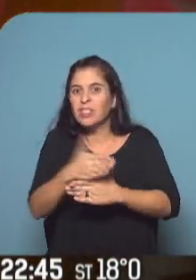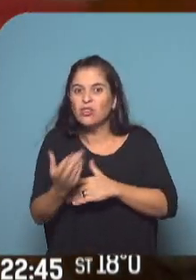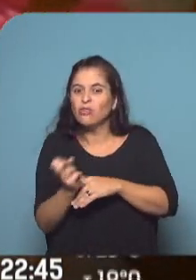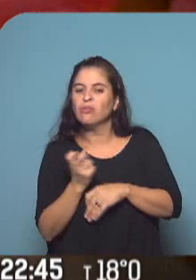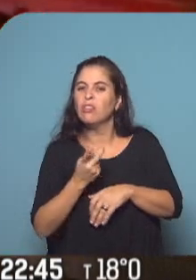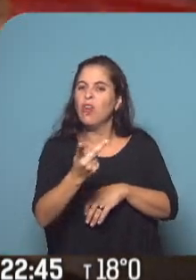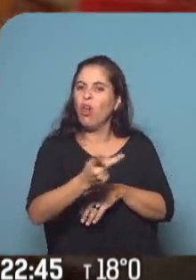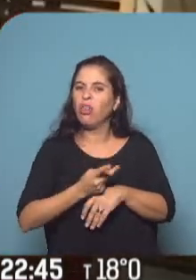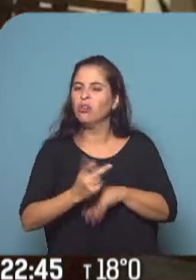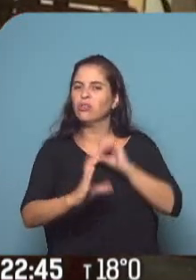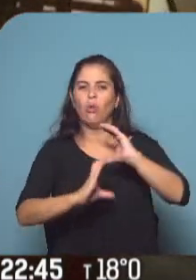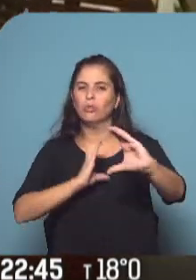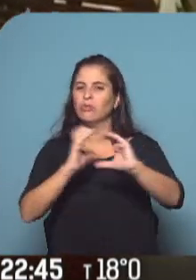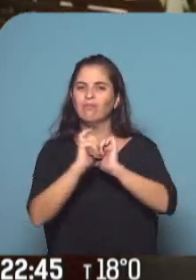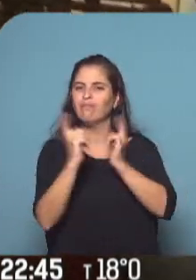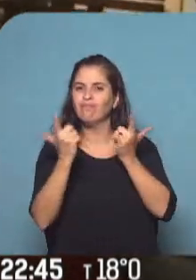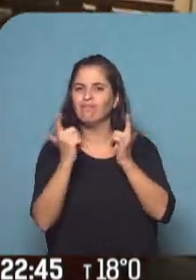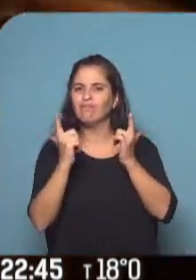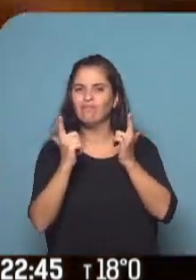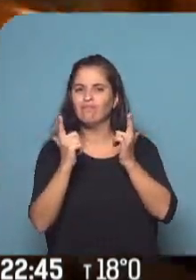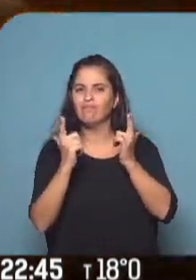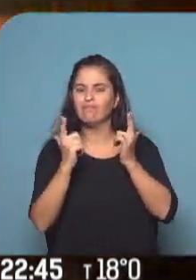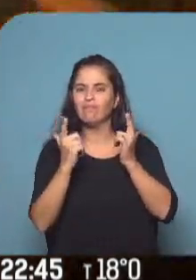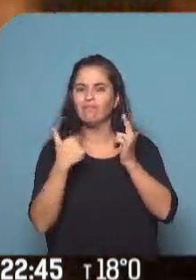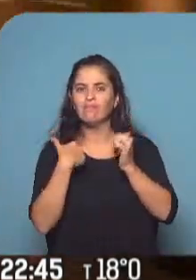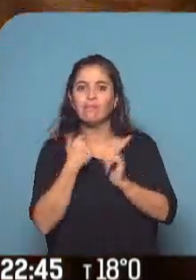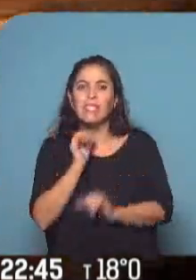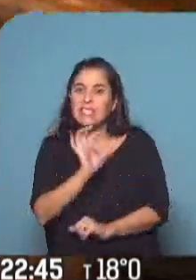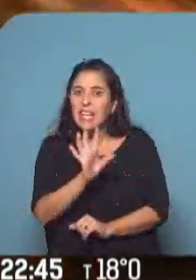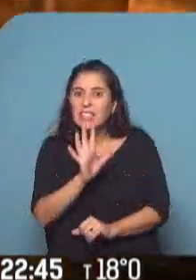habría contribuido a la inacción para frenar los atentados.